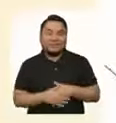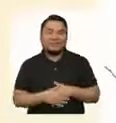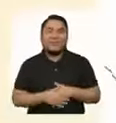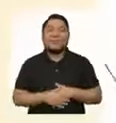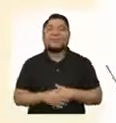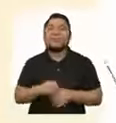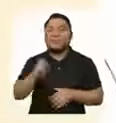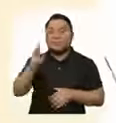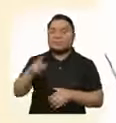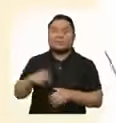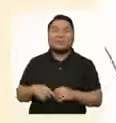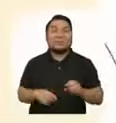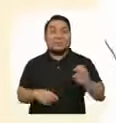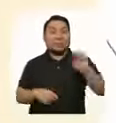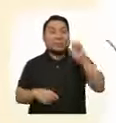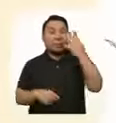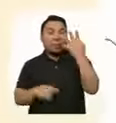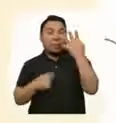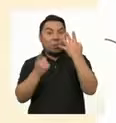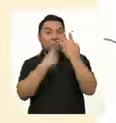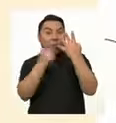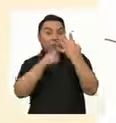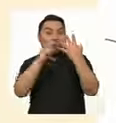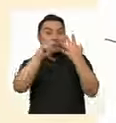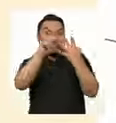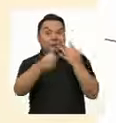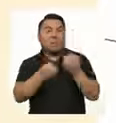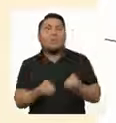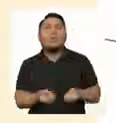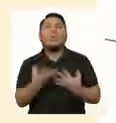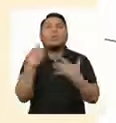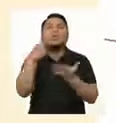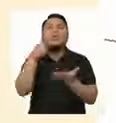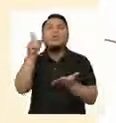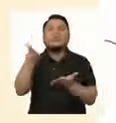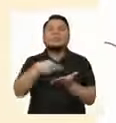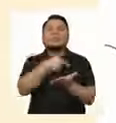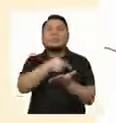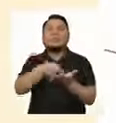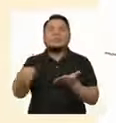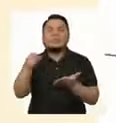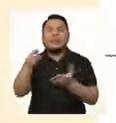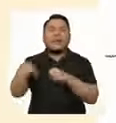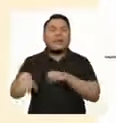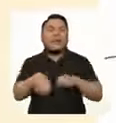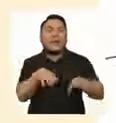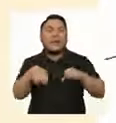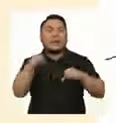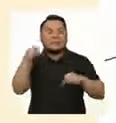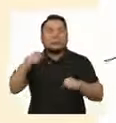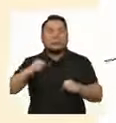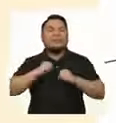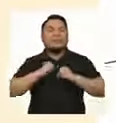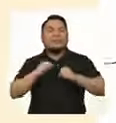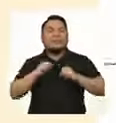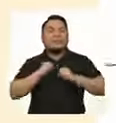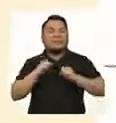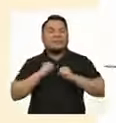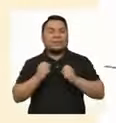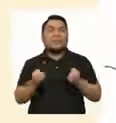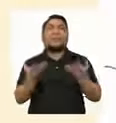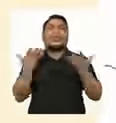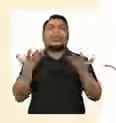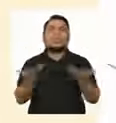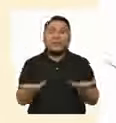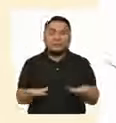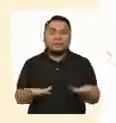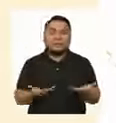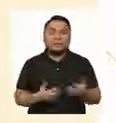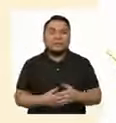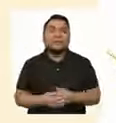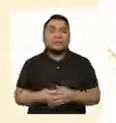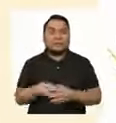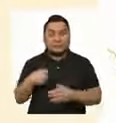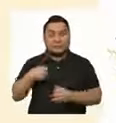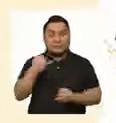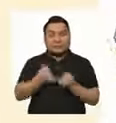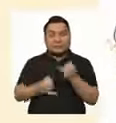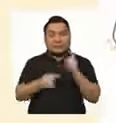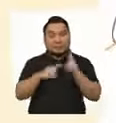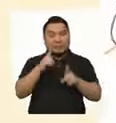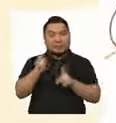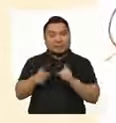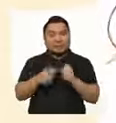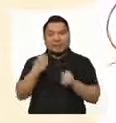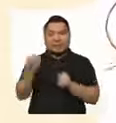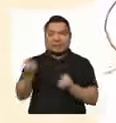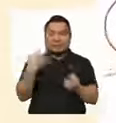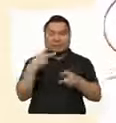pregunta. ¿Cuántas veces a la semana dedicas para realizar actividad física? A ver, esta última pregunta, mis